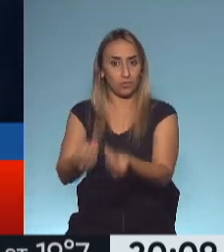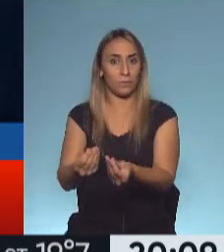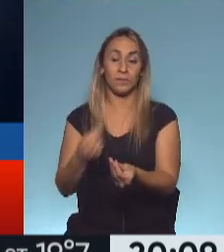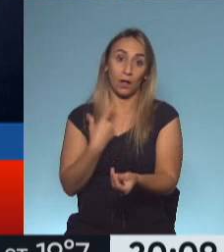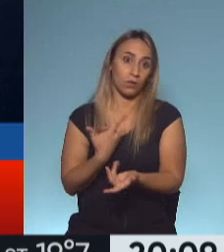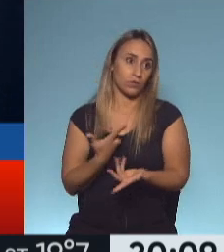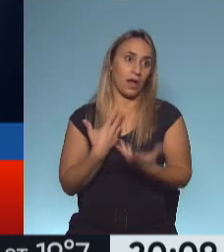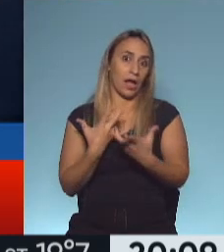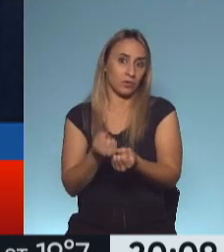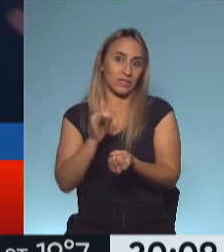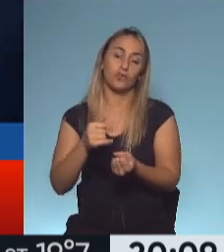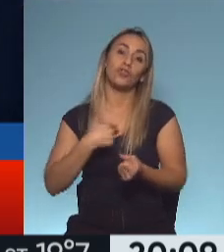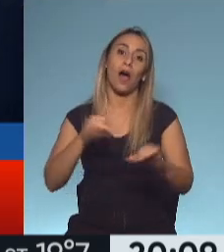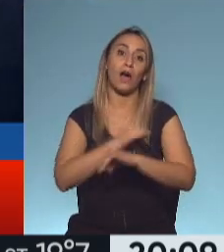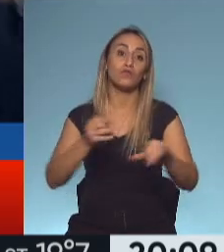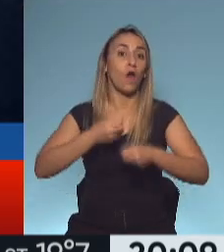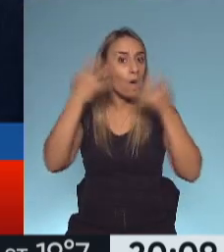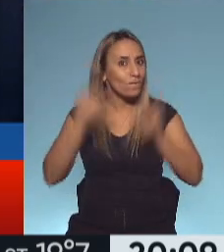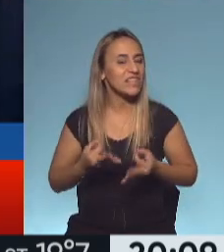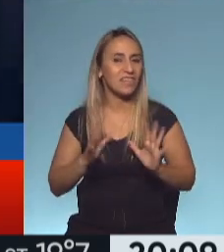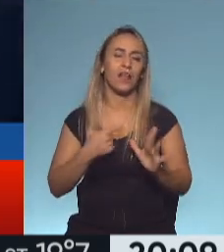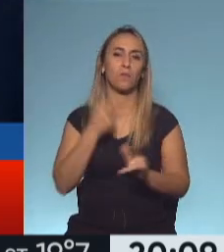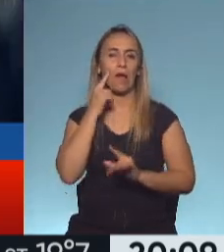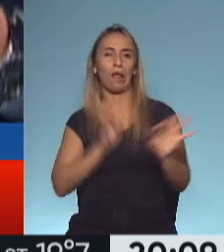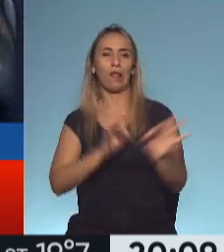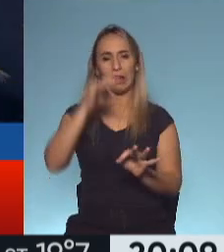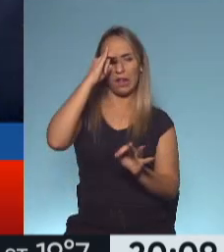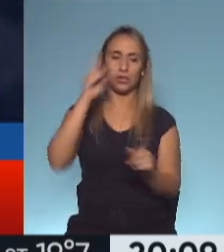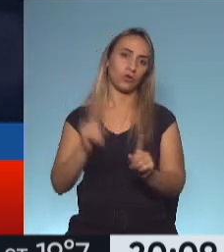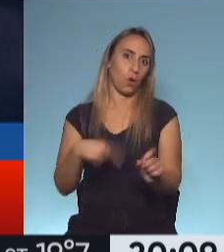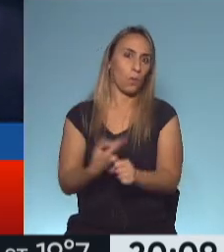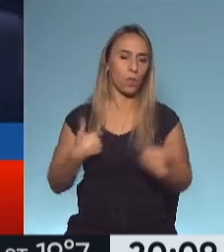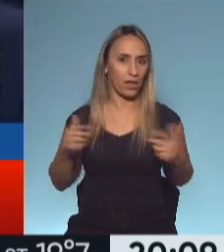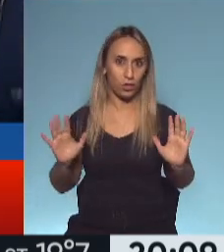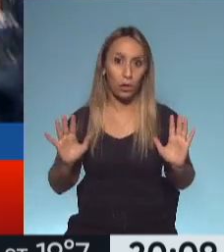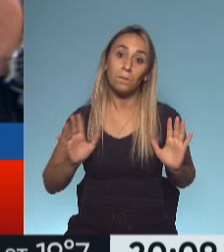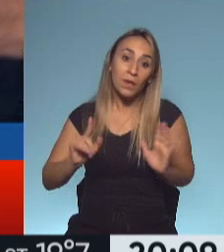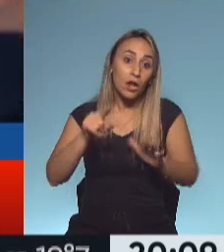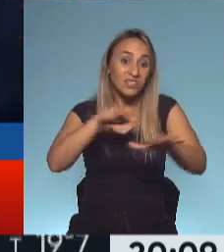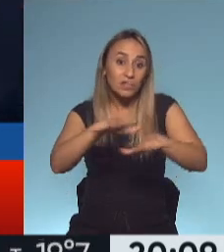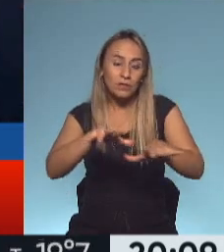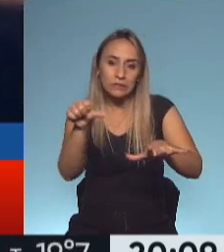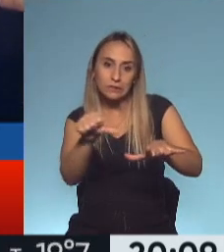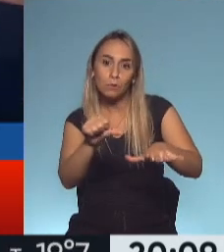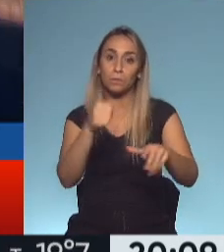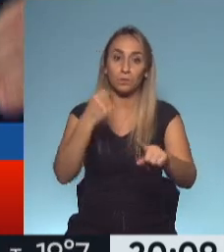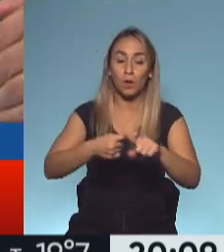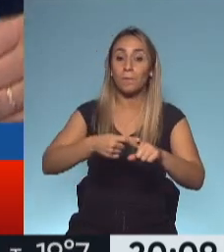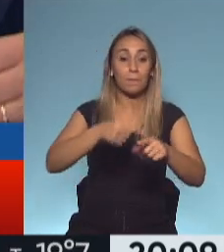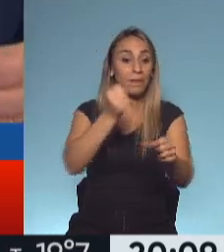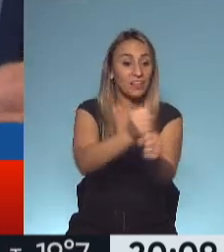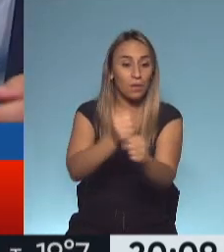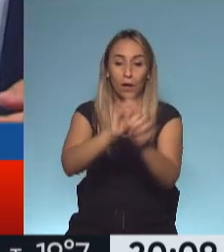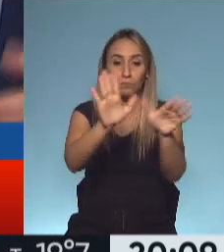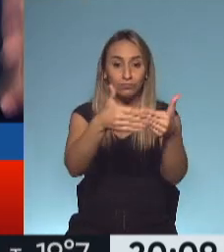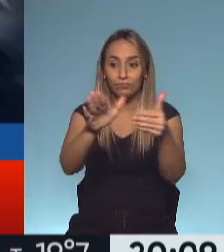acompañar. Yo solo puedo dar anuncios oficiales, no puedo hacer especulación, pero claramente frente a situaciones críticas de parate de la actividad